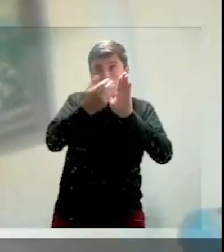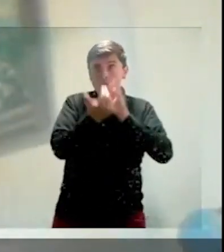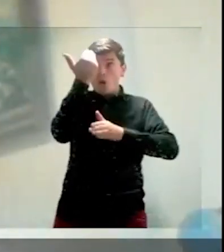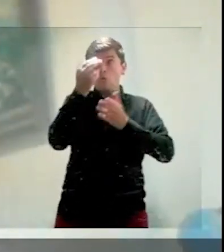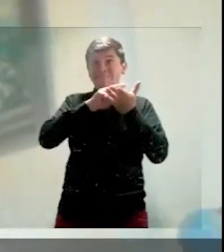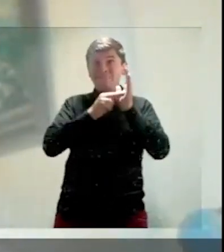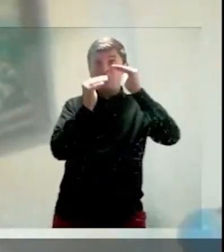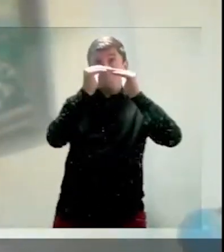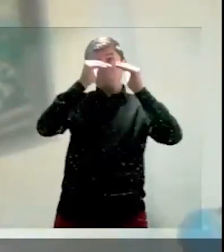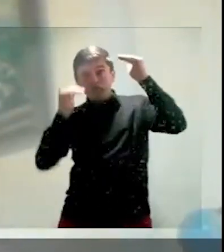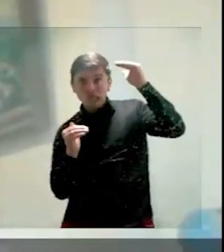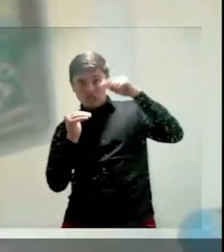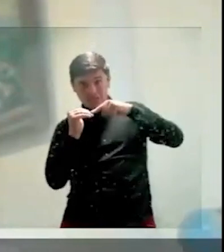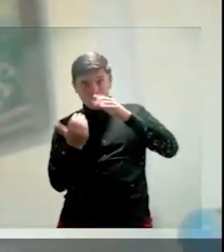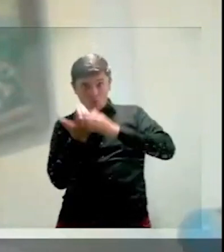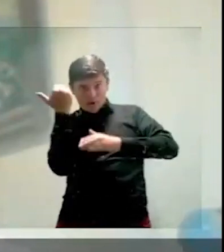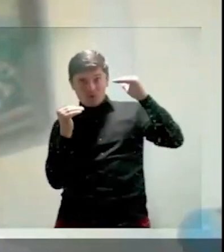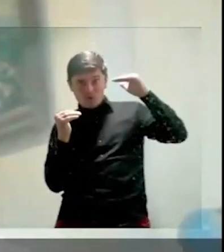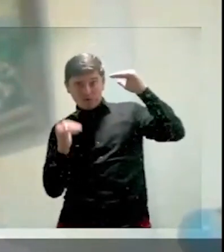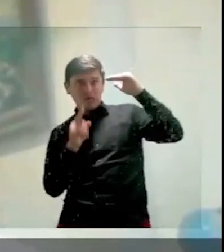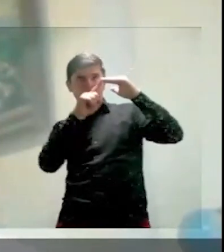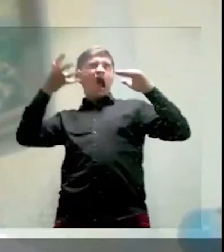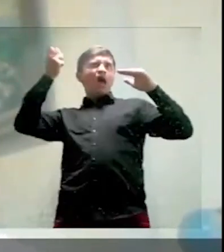No es que los nuevos derechos sean